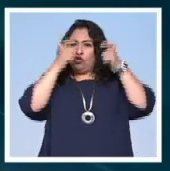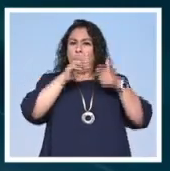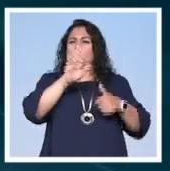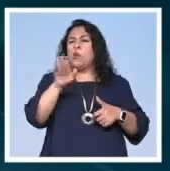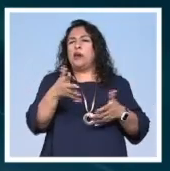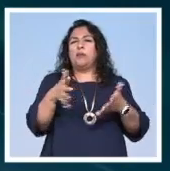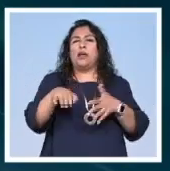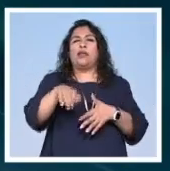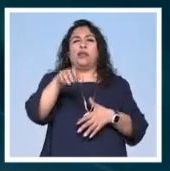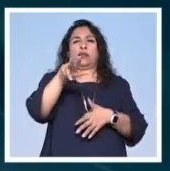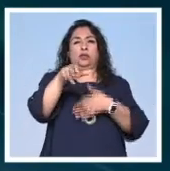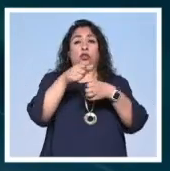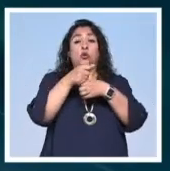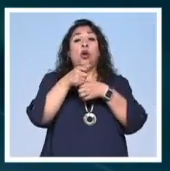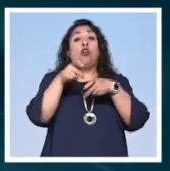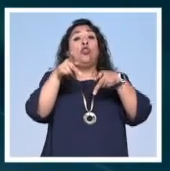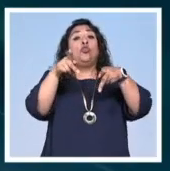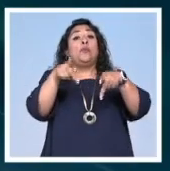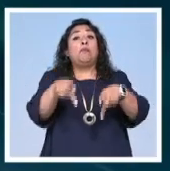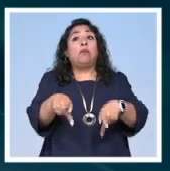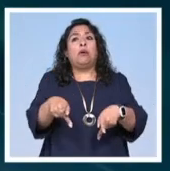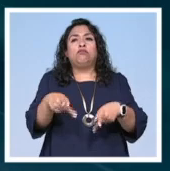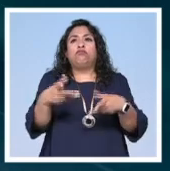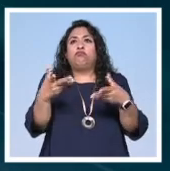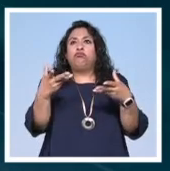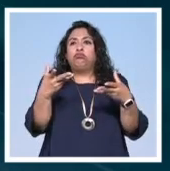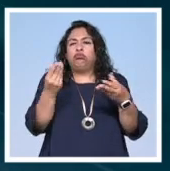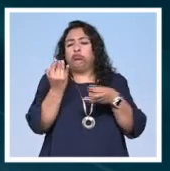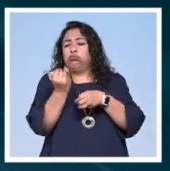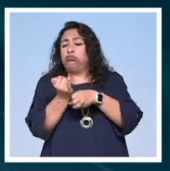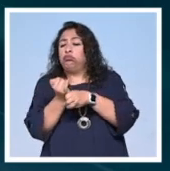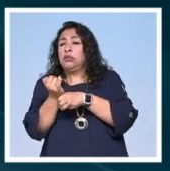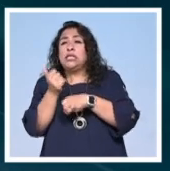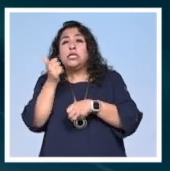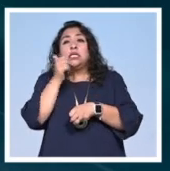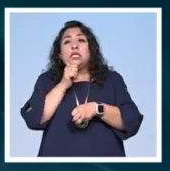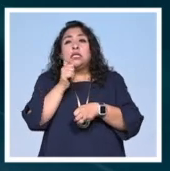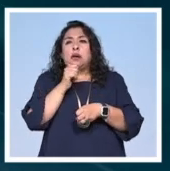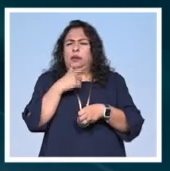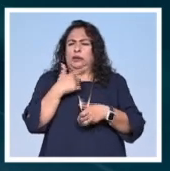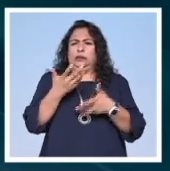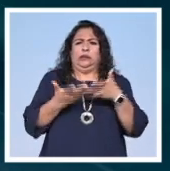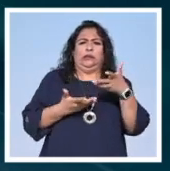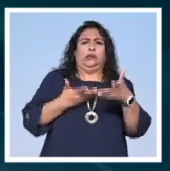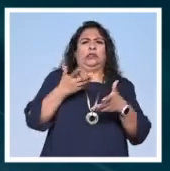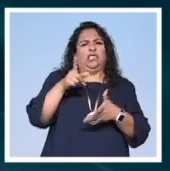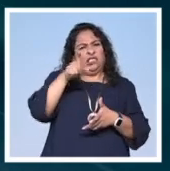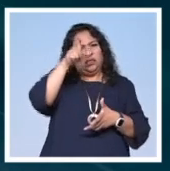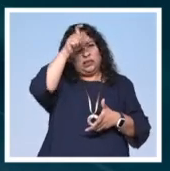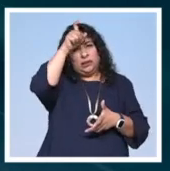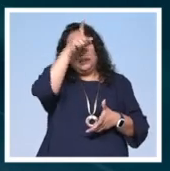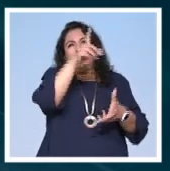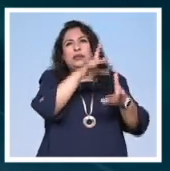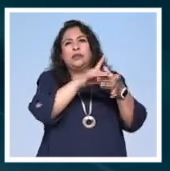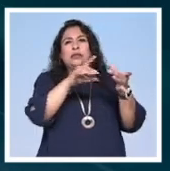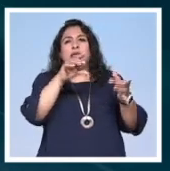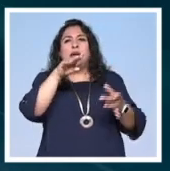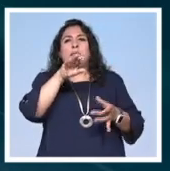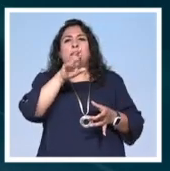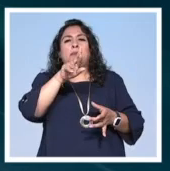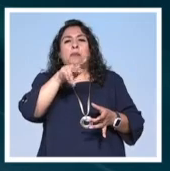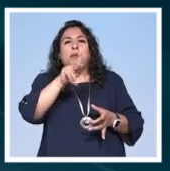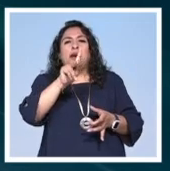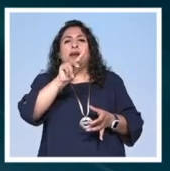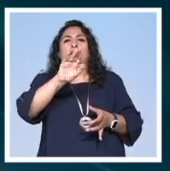los 18 su tumba ha sido objeto de gran cantidad de estudios siempre rodeados de misterio así nos cuenta marcher en la